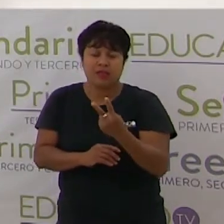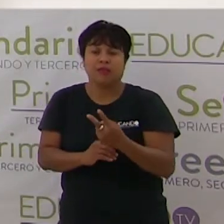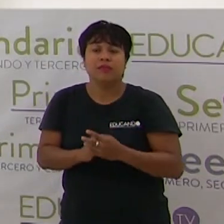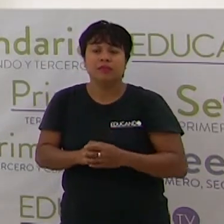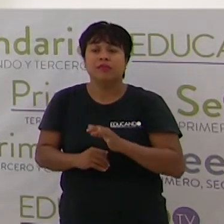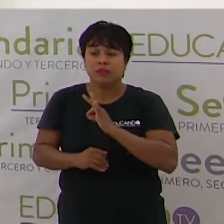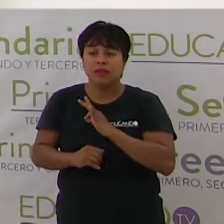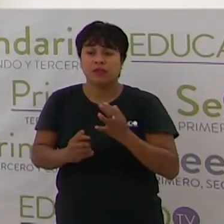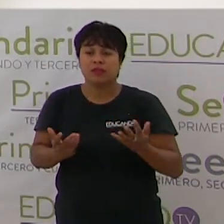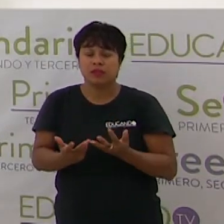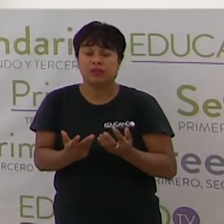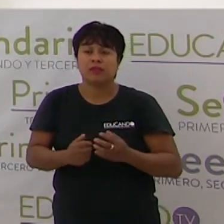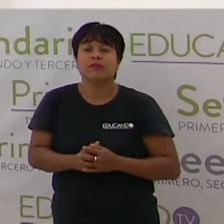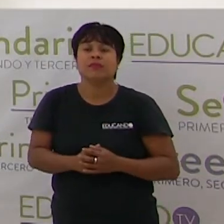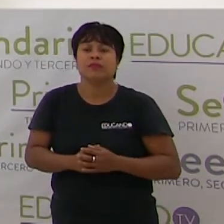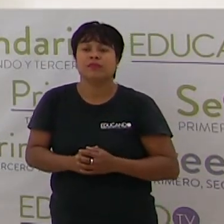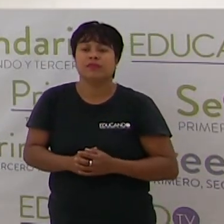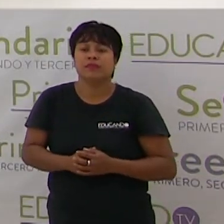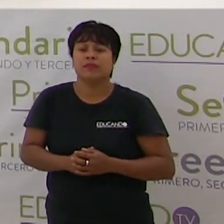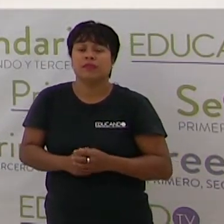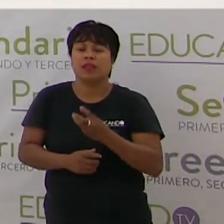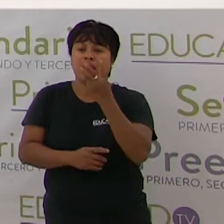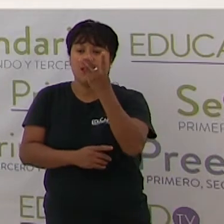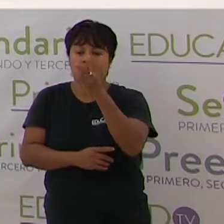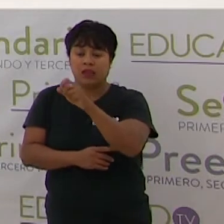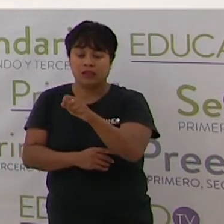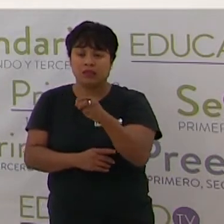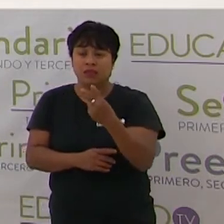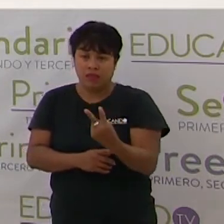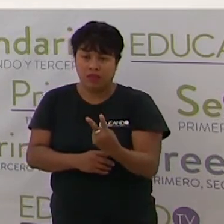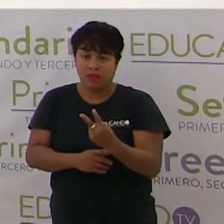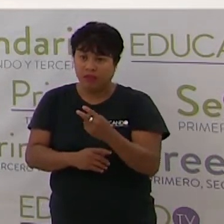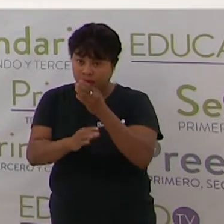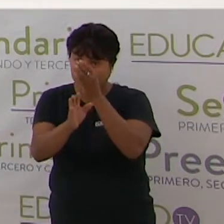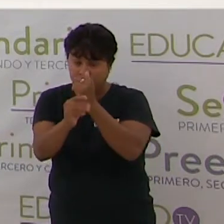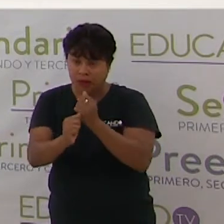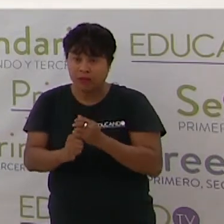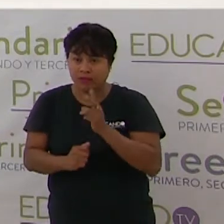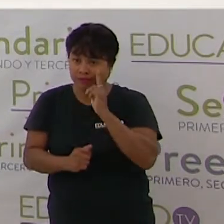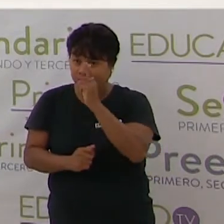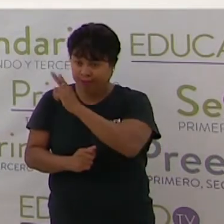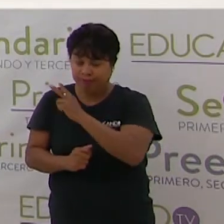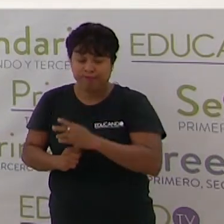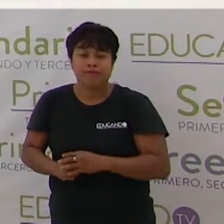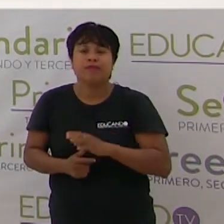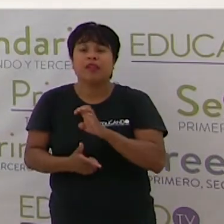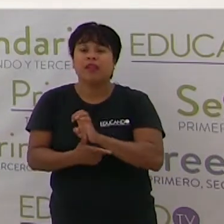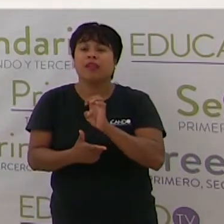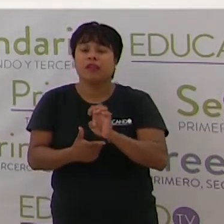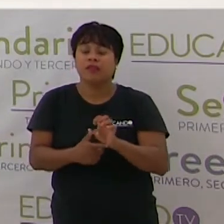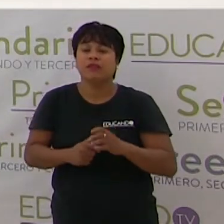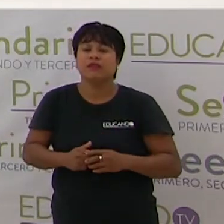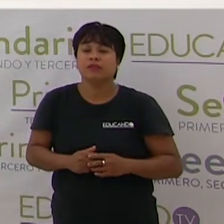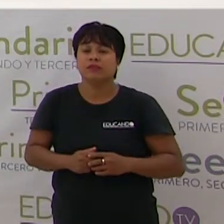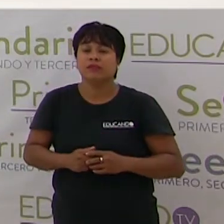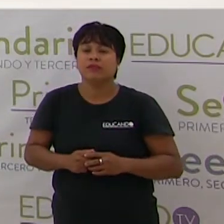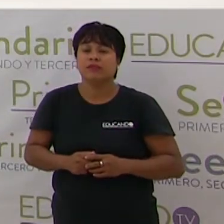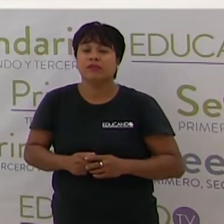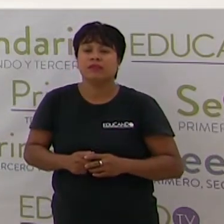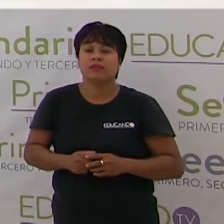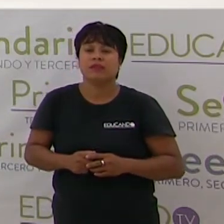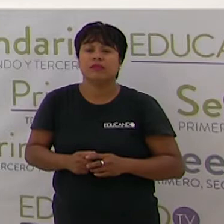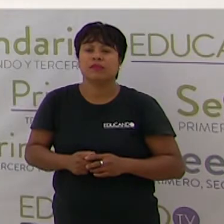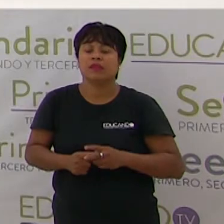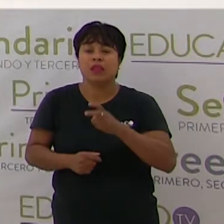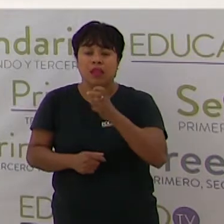es igual a 3 medios. ¿De acuerdo? Ahí lo tenemos. Entonces, ya tenemos